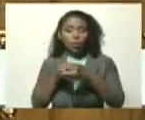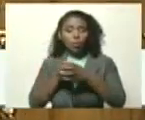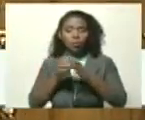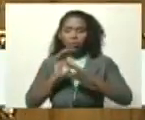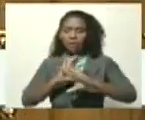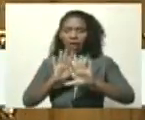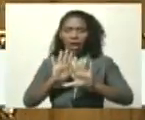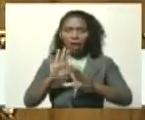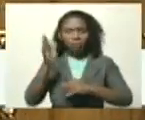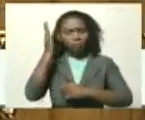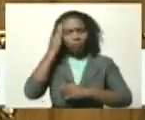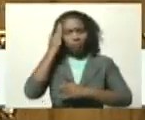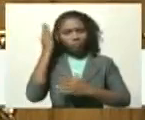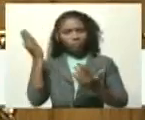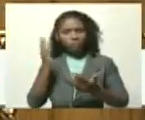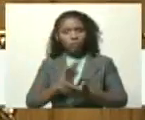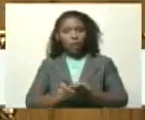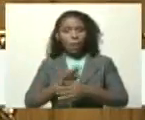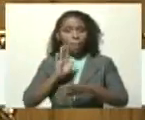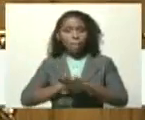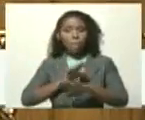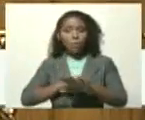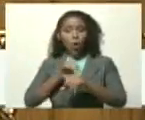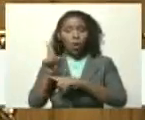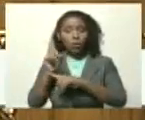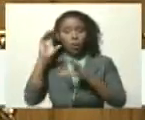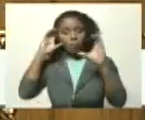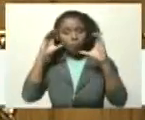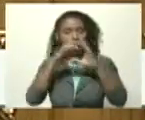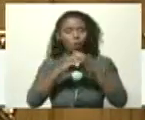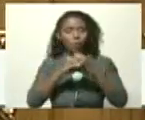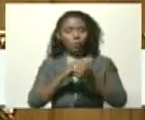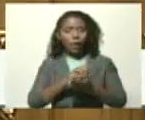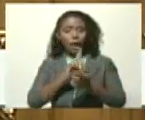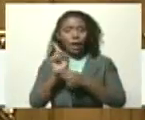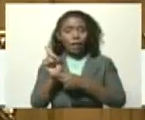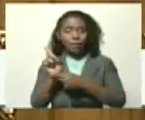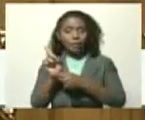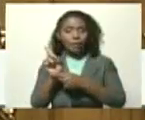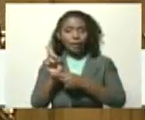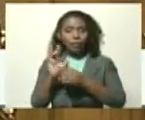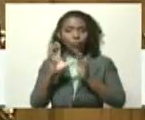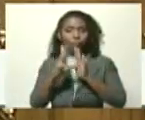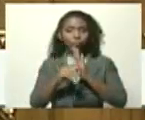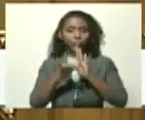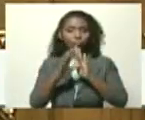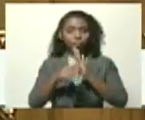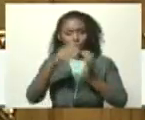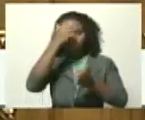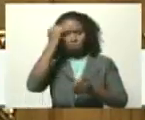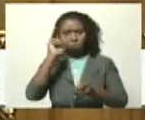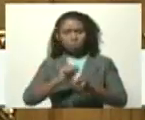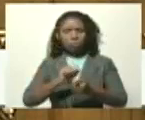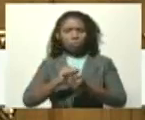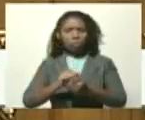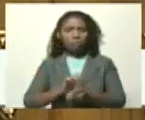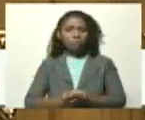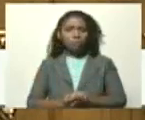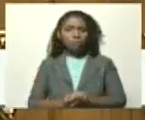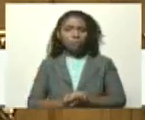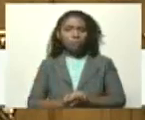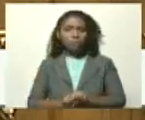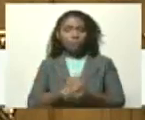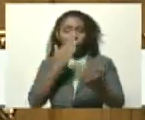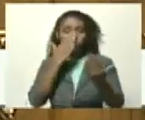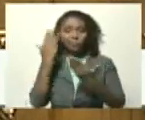sabían, y por eso se dedicaron a ese robo brutal.